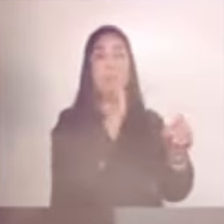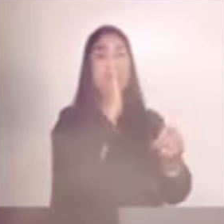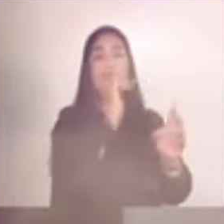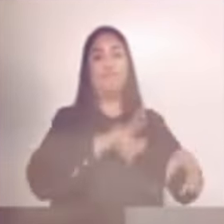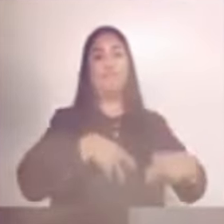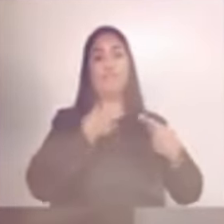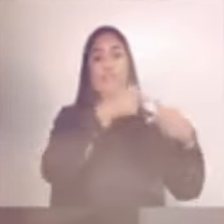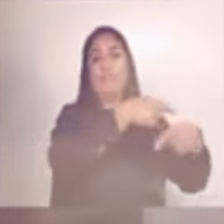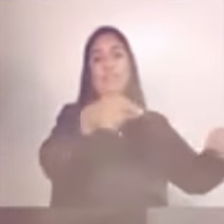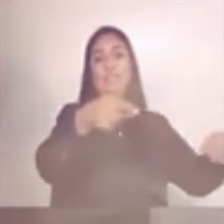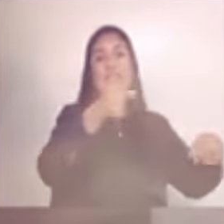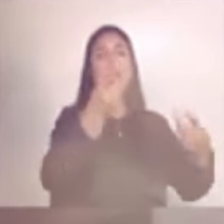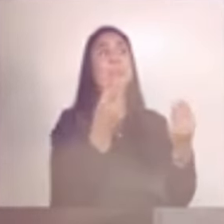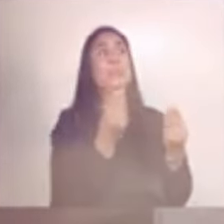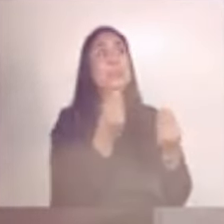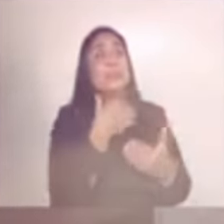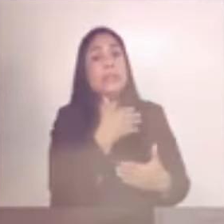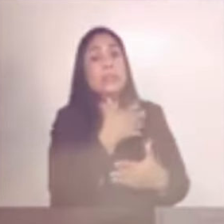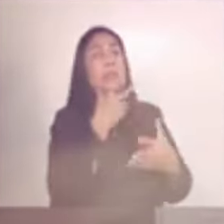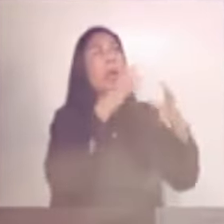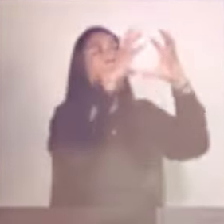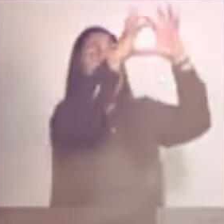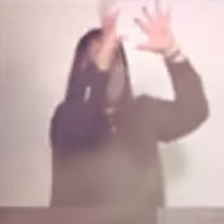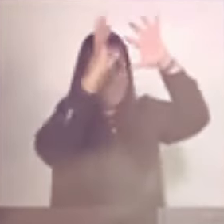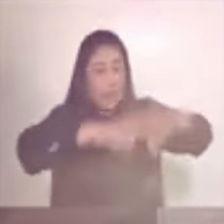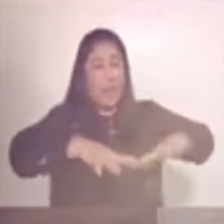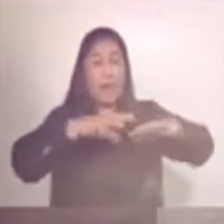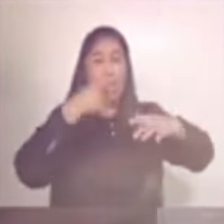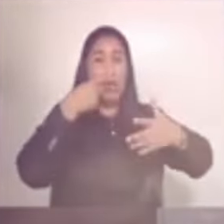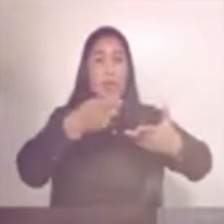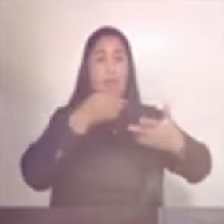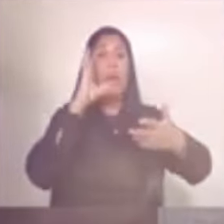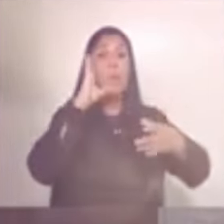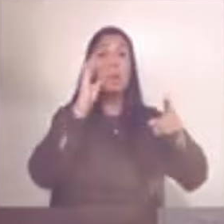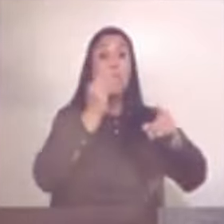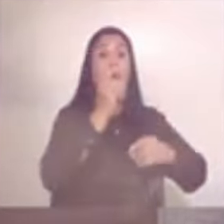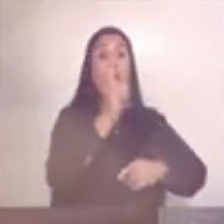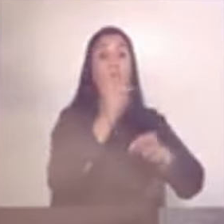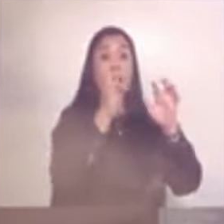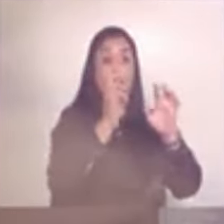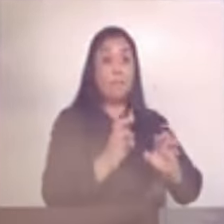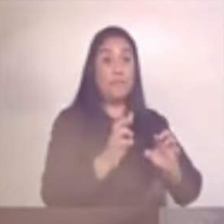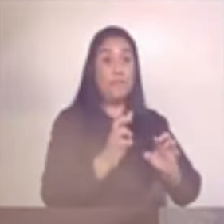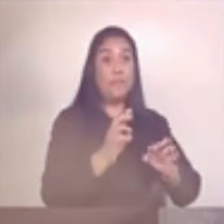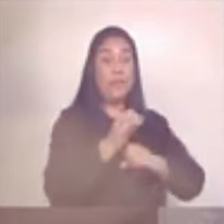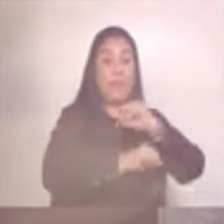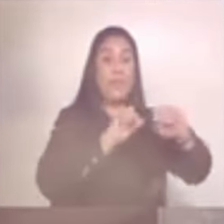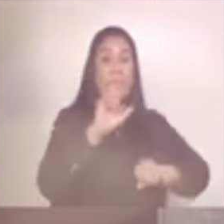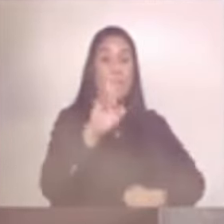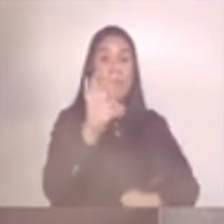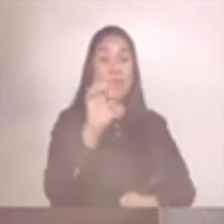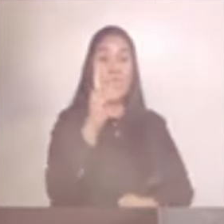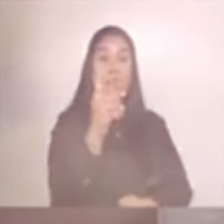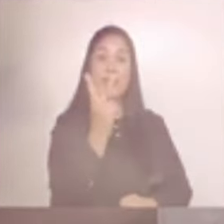porque temen de que alguna piedra o el cerro se venga, porque hay una persona que se llama Freddy López, que